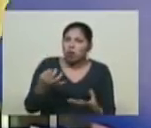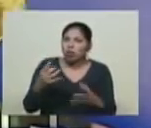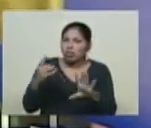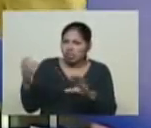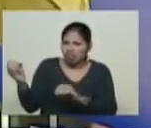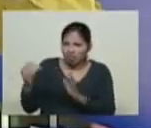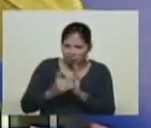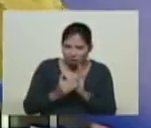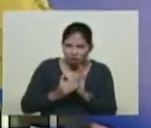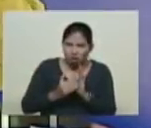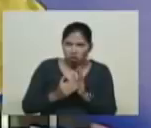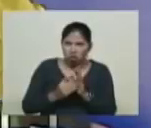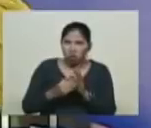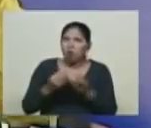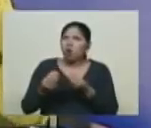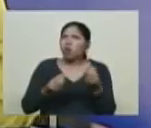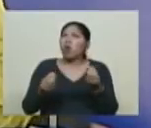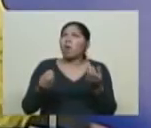¿Y cómo existimos nosotros?